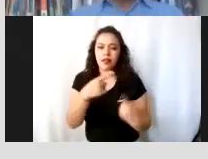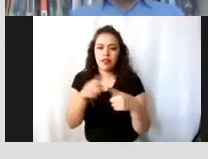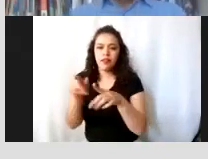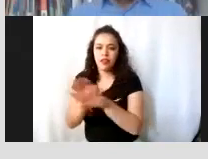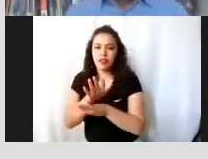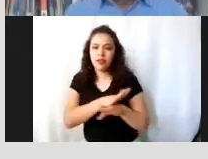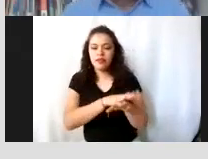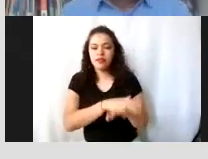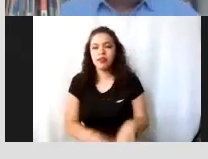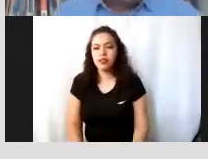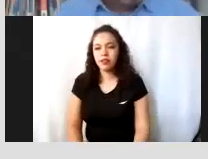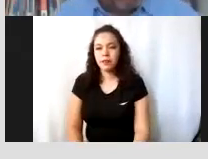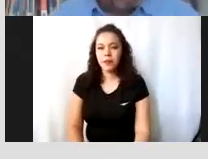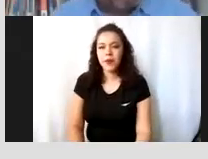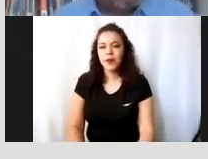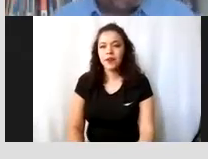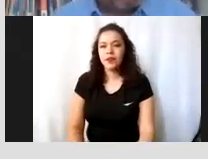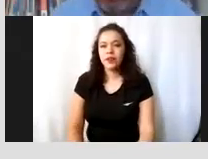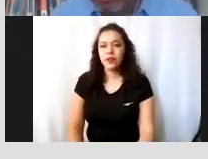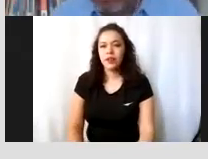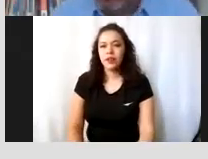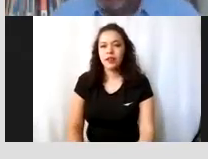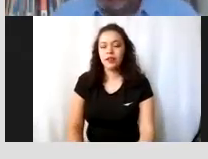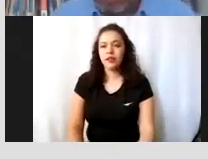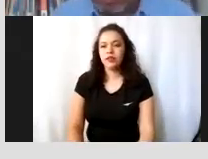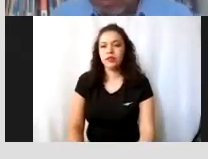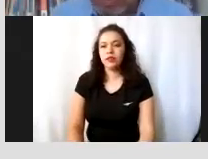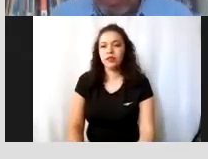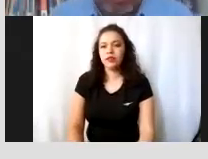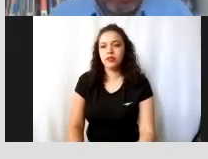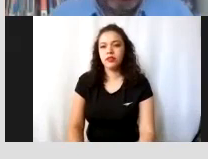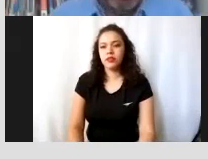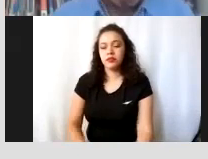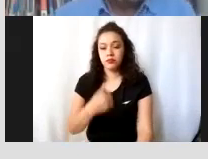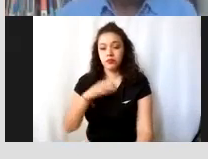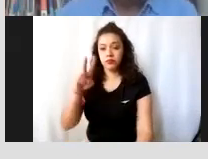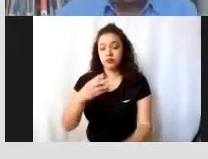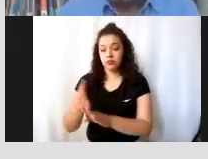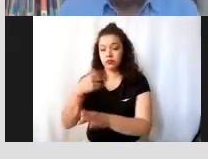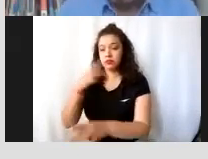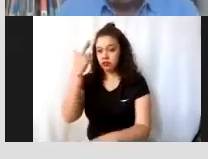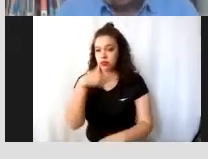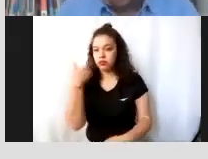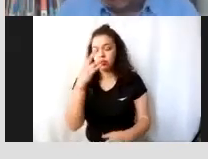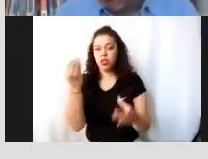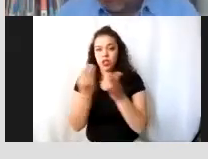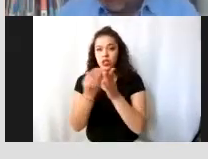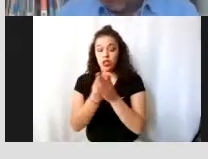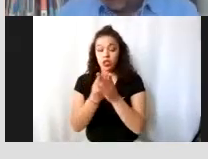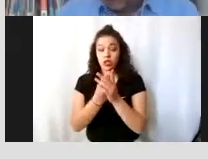Ok. Aunque la verdad, yo lo que he visto antes de la pandemia, cuando teníamos estos cursos de manera